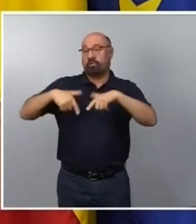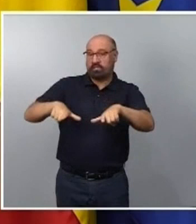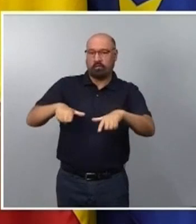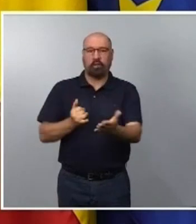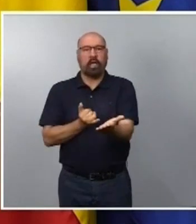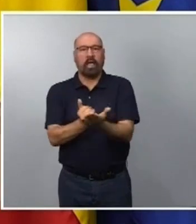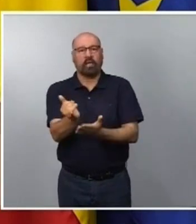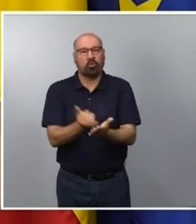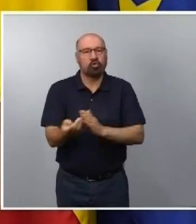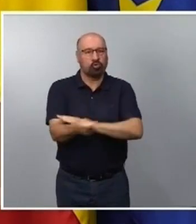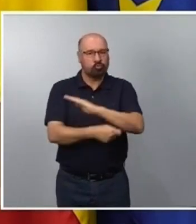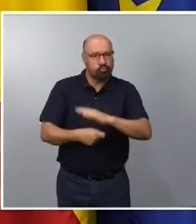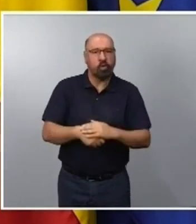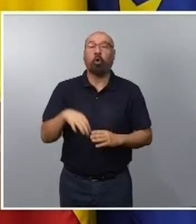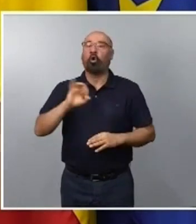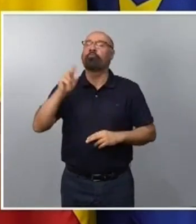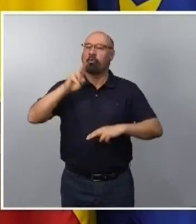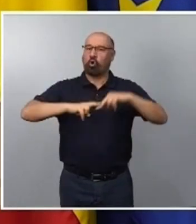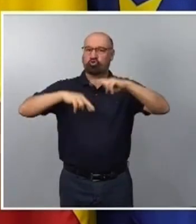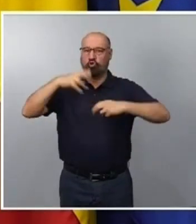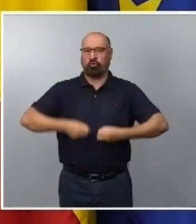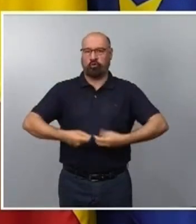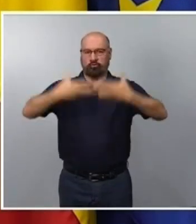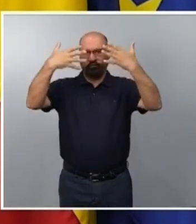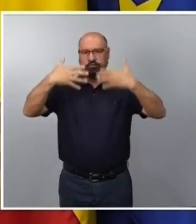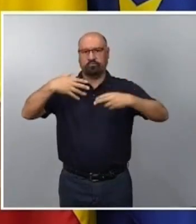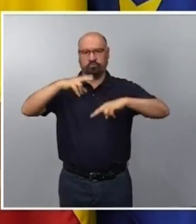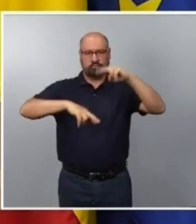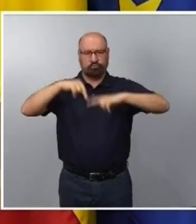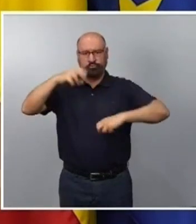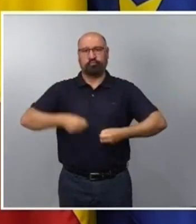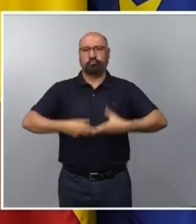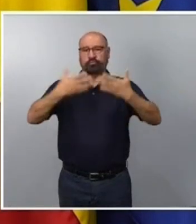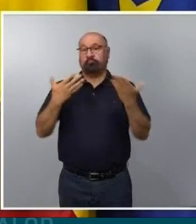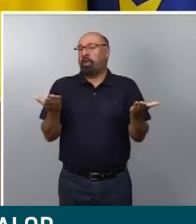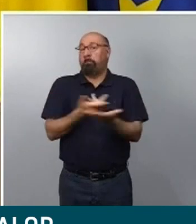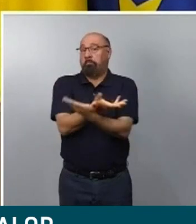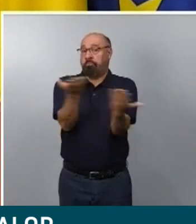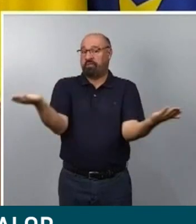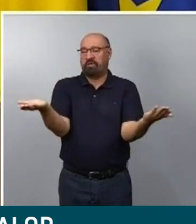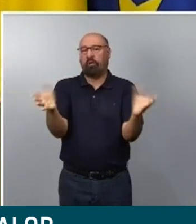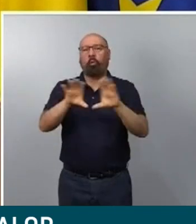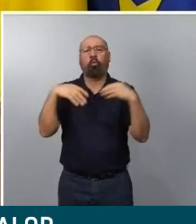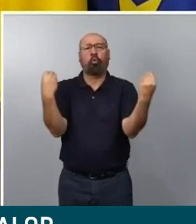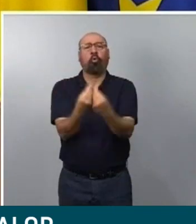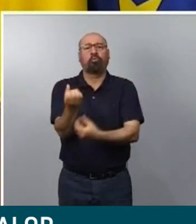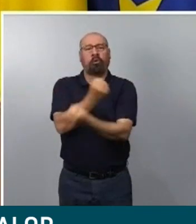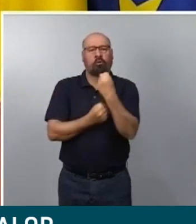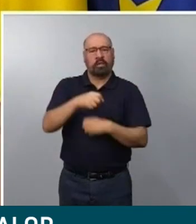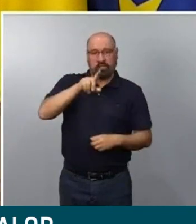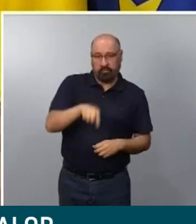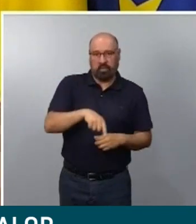como a agricultura ou como a construcción, pero non só estes sectores, sino horizontalmente en conjunto de la economía, onde as